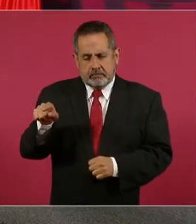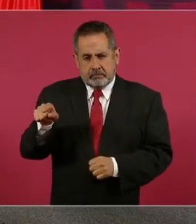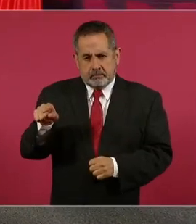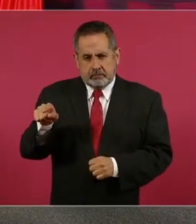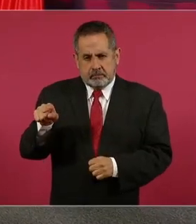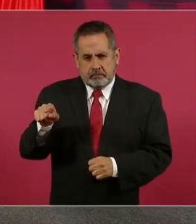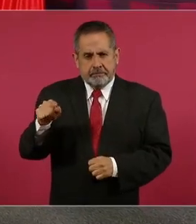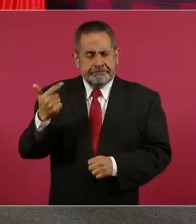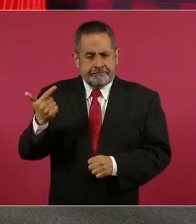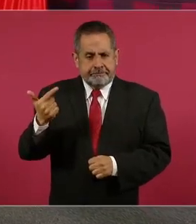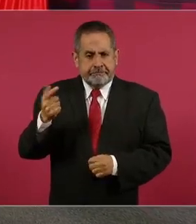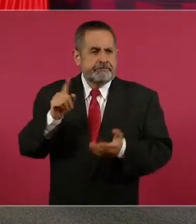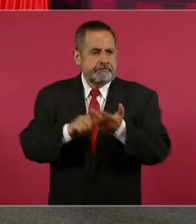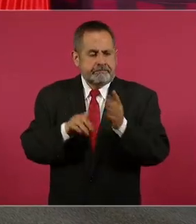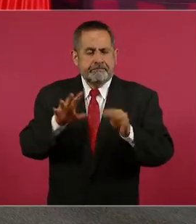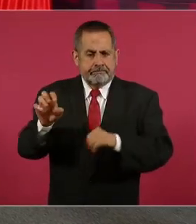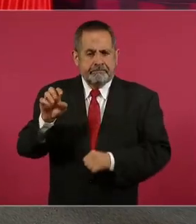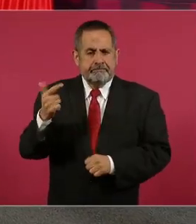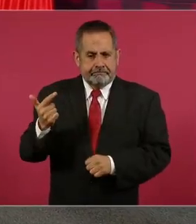1907.